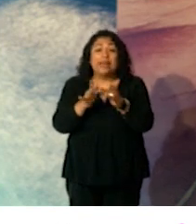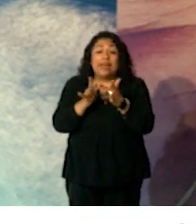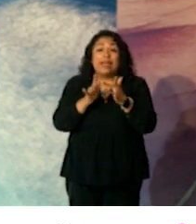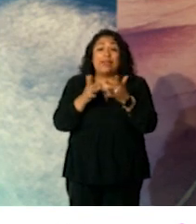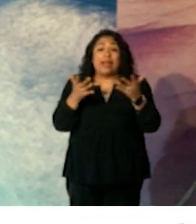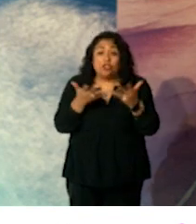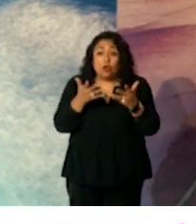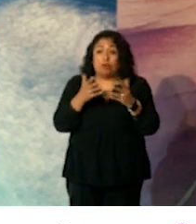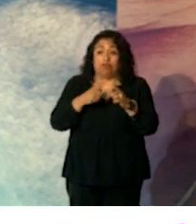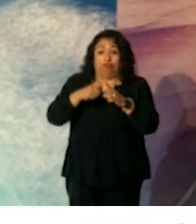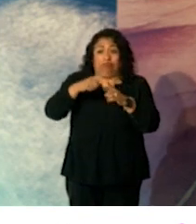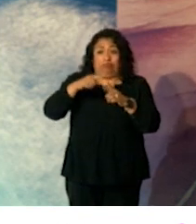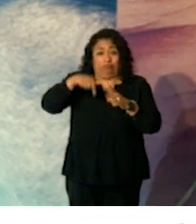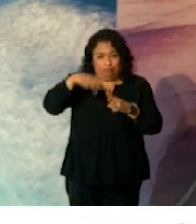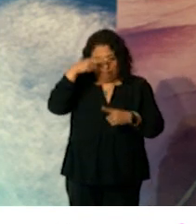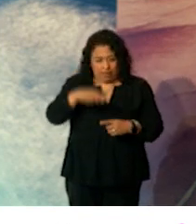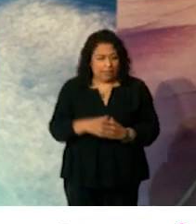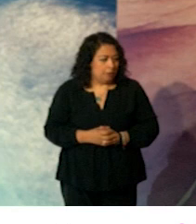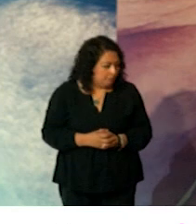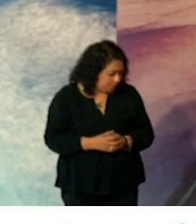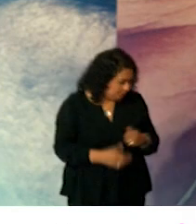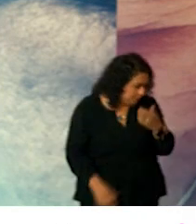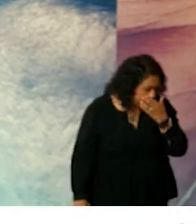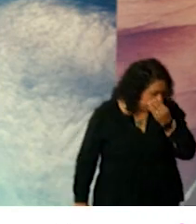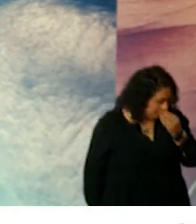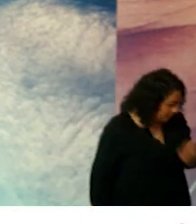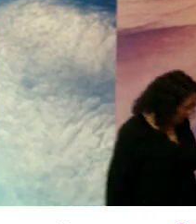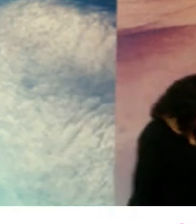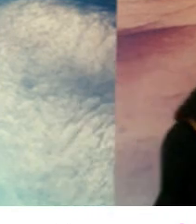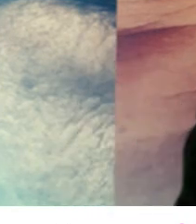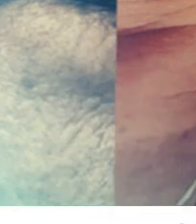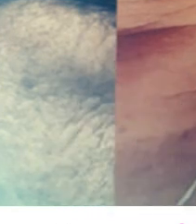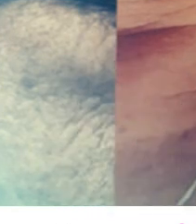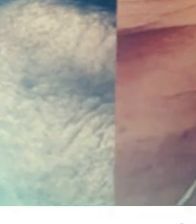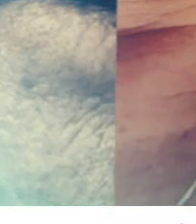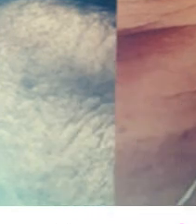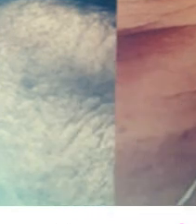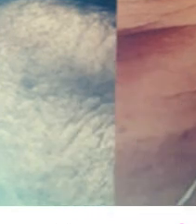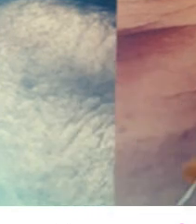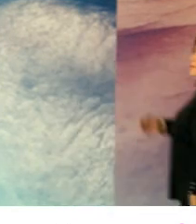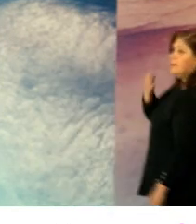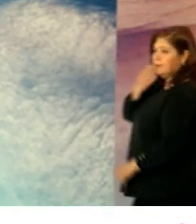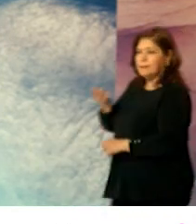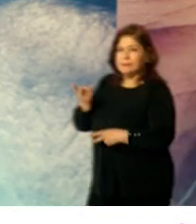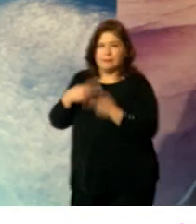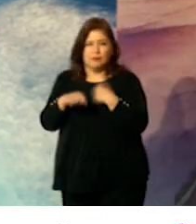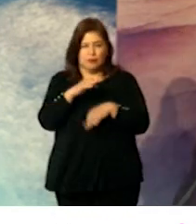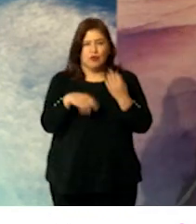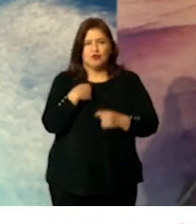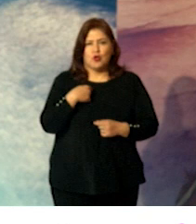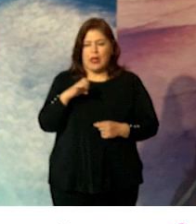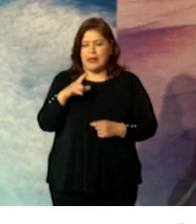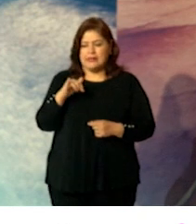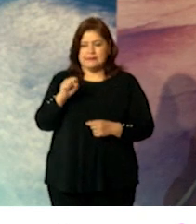Acción Climática en México. Pues muy bienvenidos sean todos y todas. Mi nombre es Elisa Trujillo y seré la moderadora